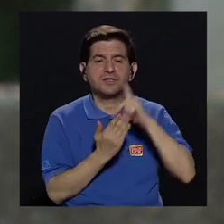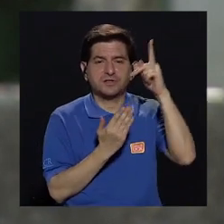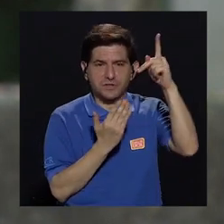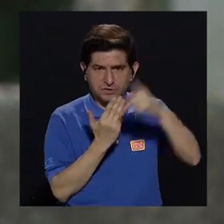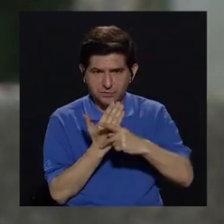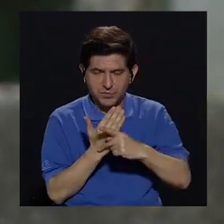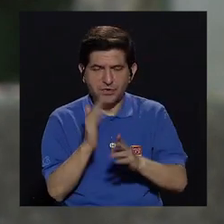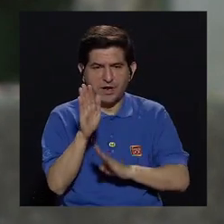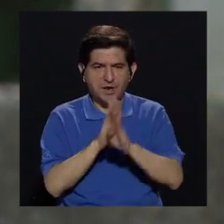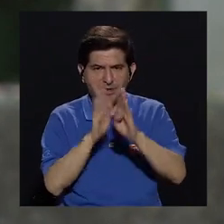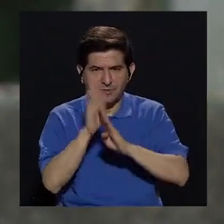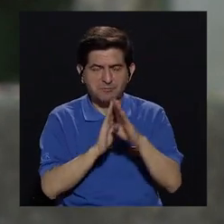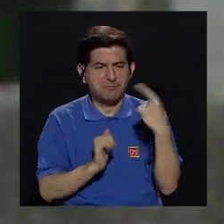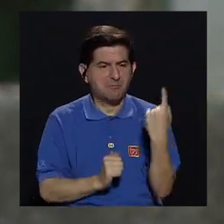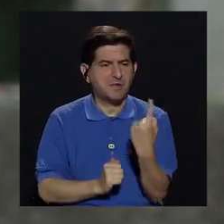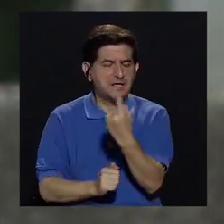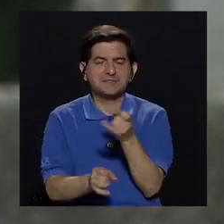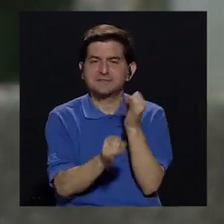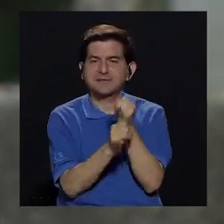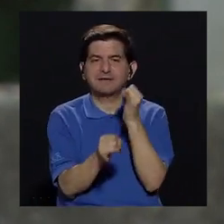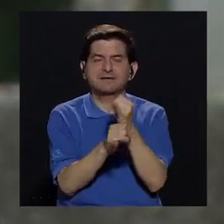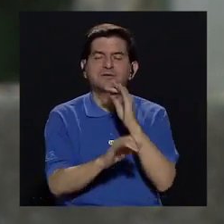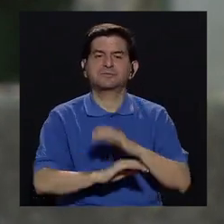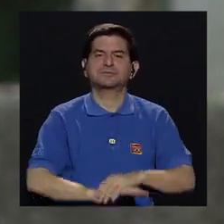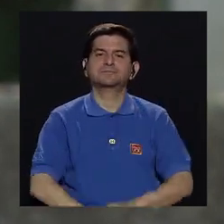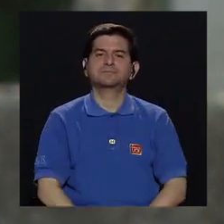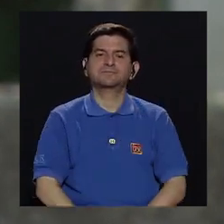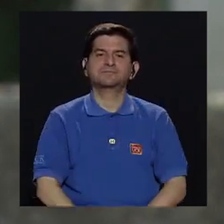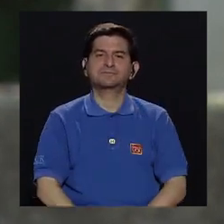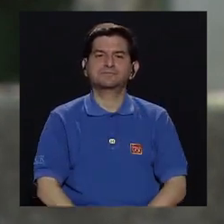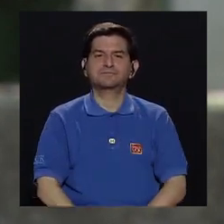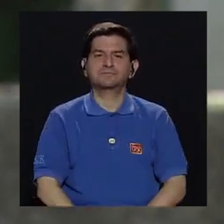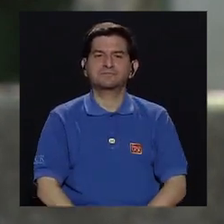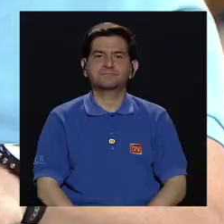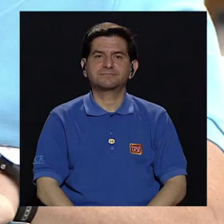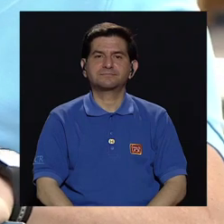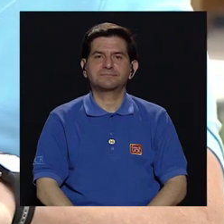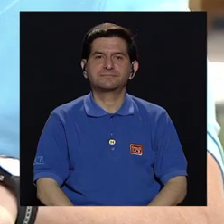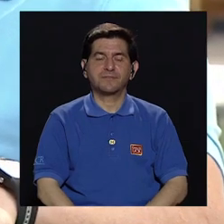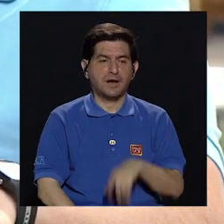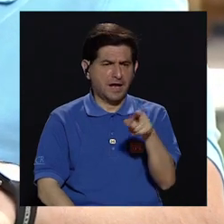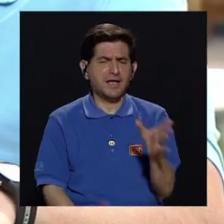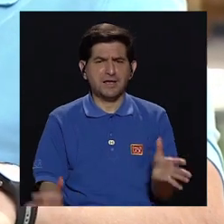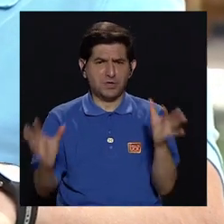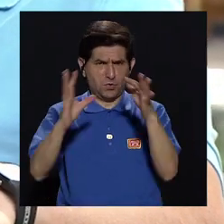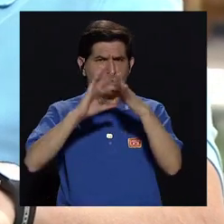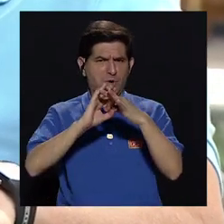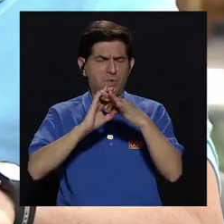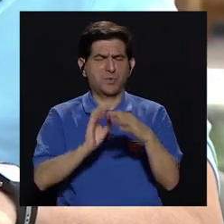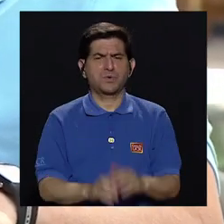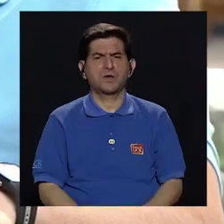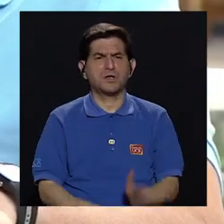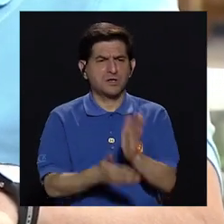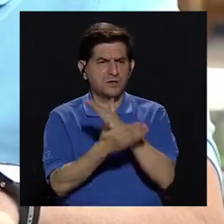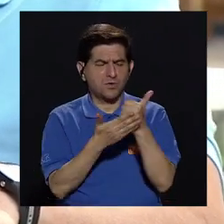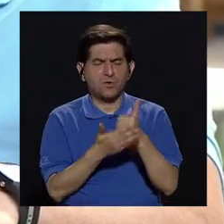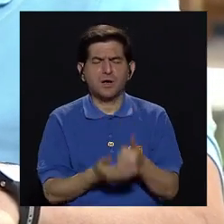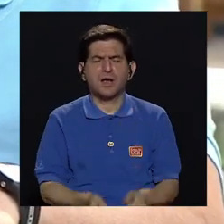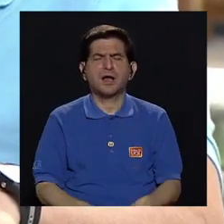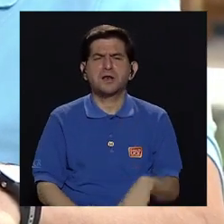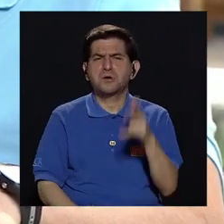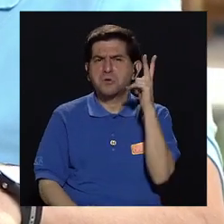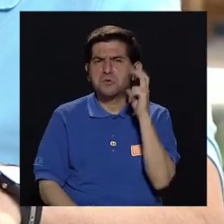los programas que se desarrollan en cada una de las instituciones. Esto va de la mano con algo que